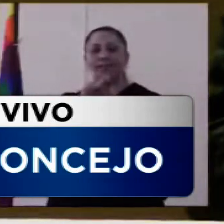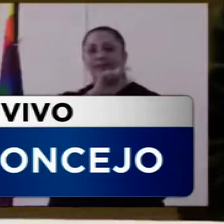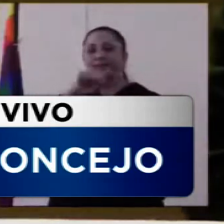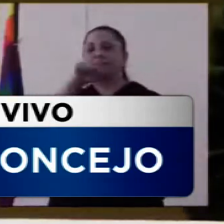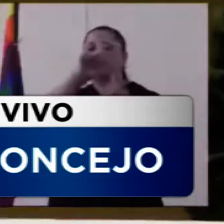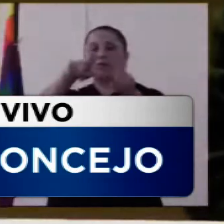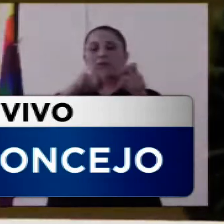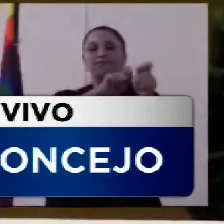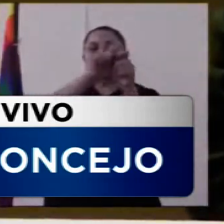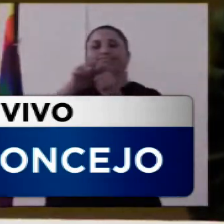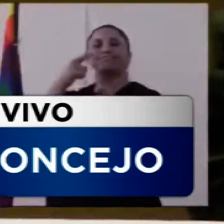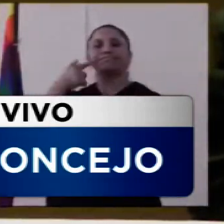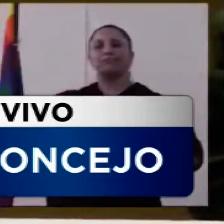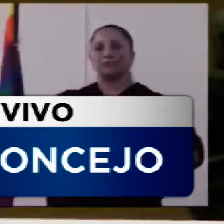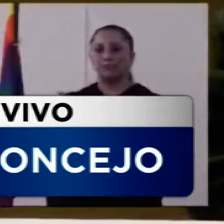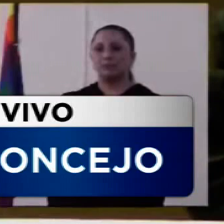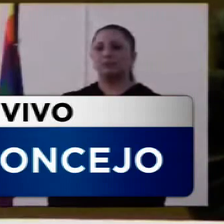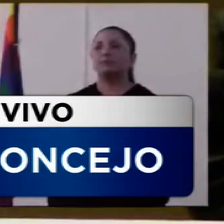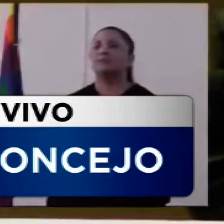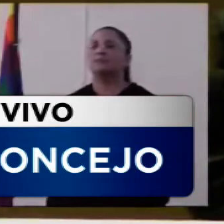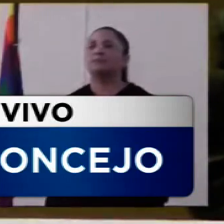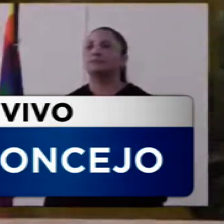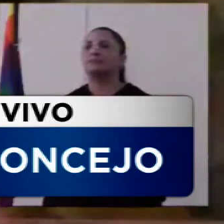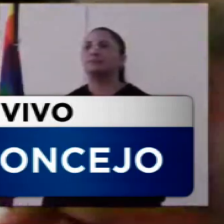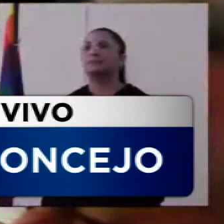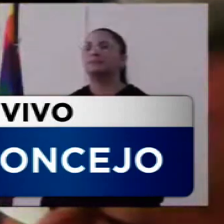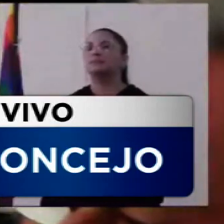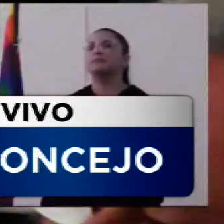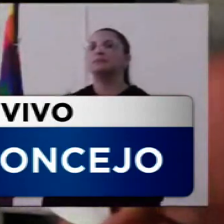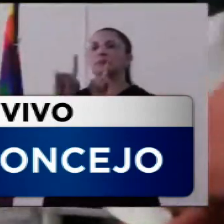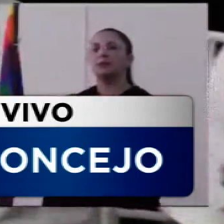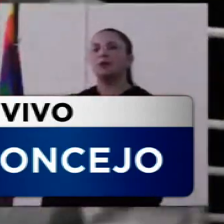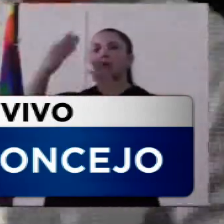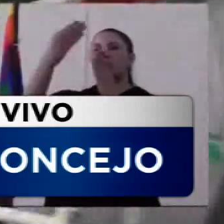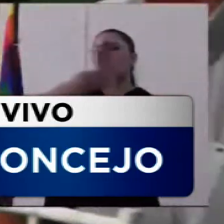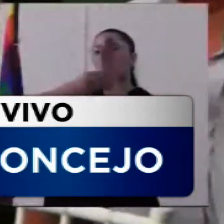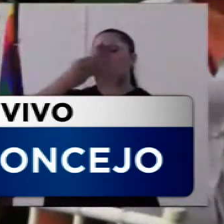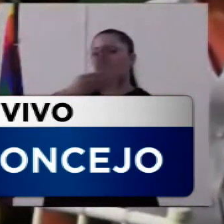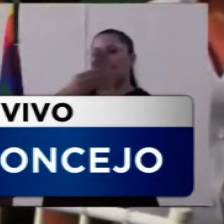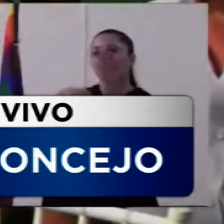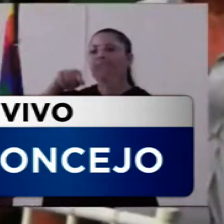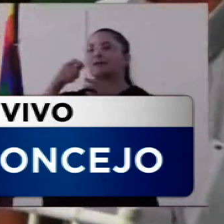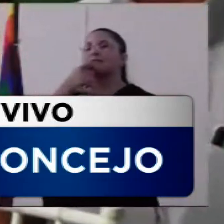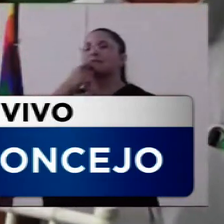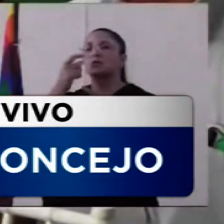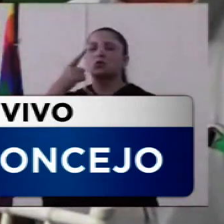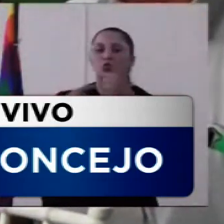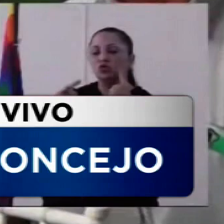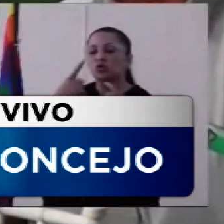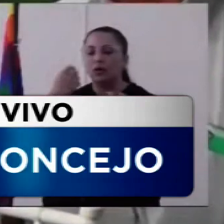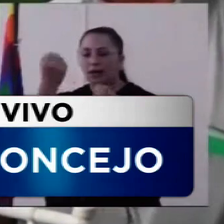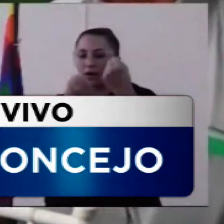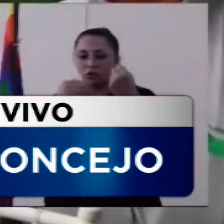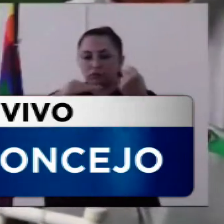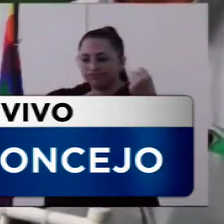provincia del Chaco. Mañana por la mañana lo hará lo propio la ciudad de Resistencia con su apertura de sesiones ordinarias a cargo justamente del